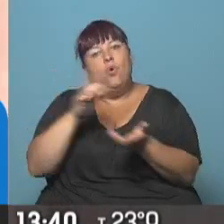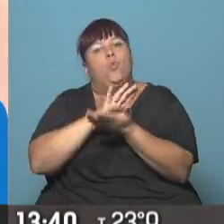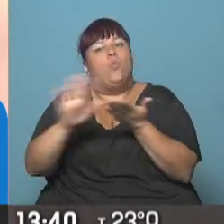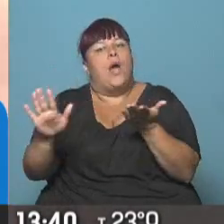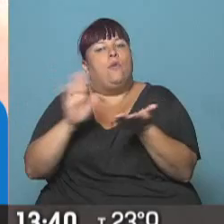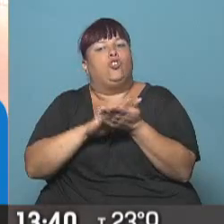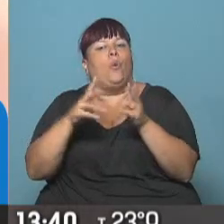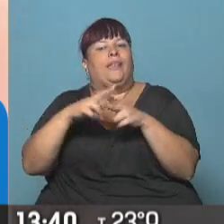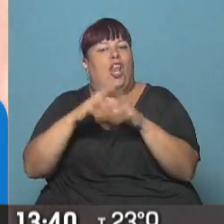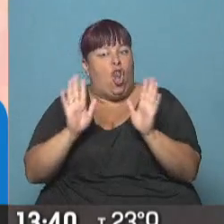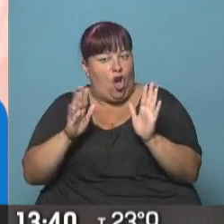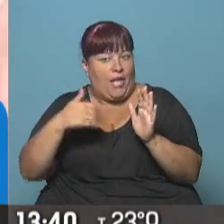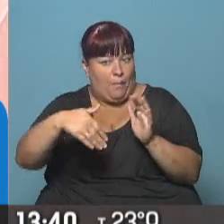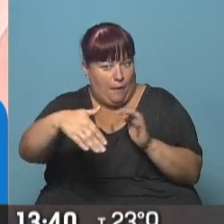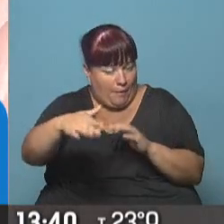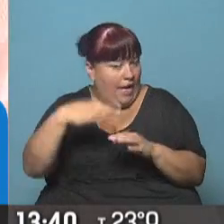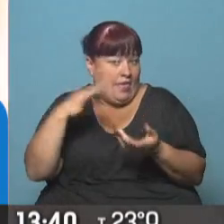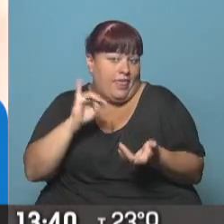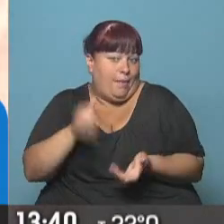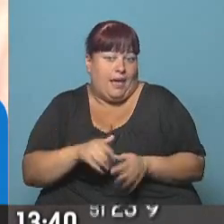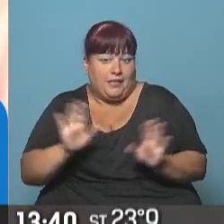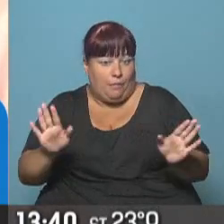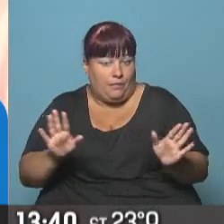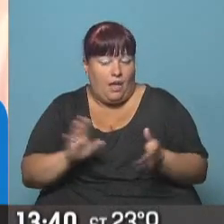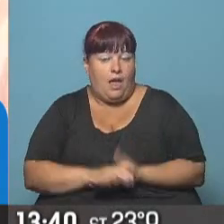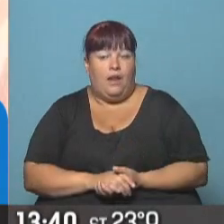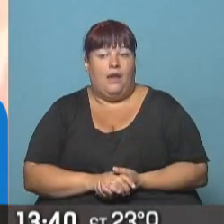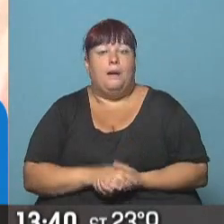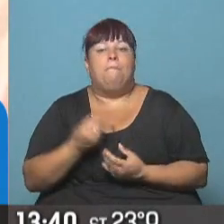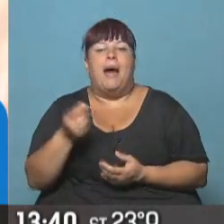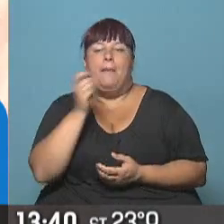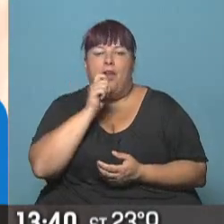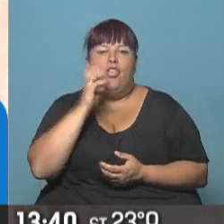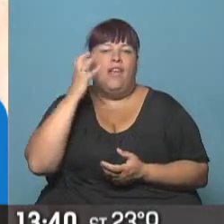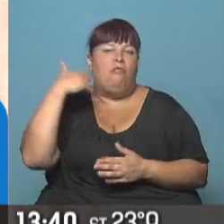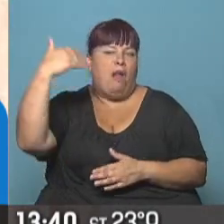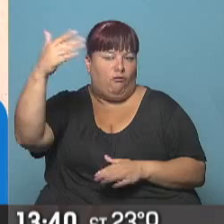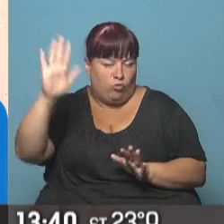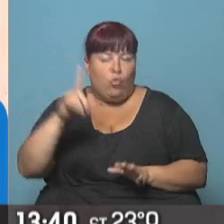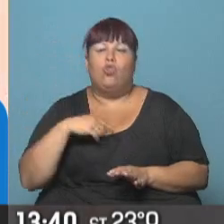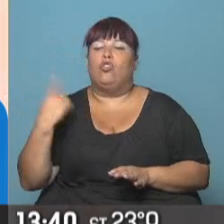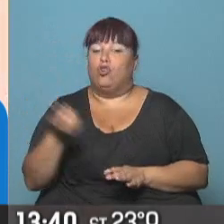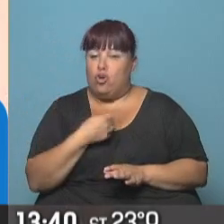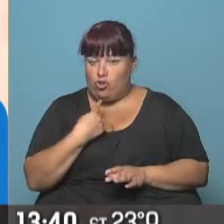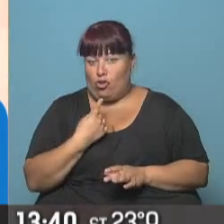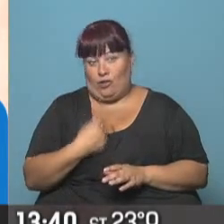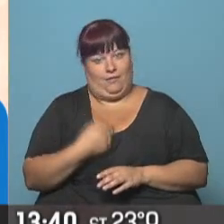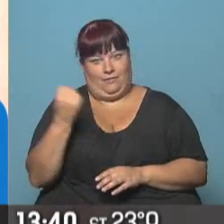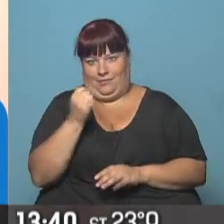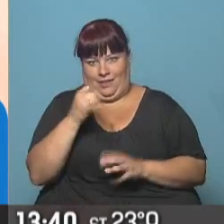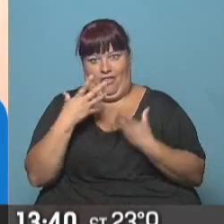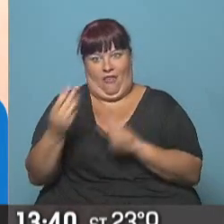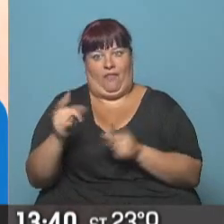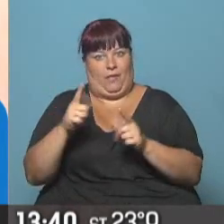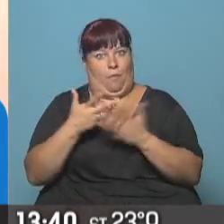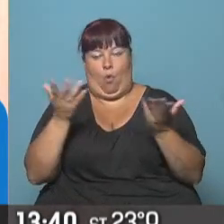el marco de las nuevas tecnologías que se vienen y que hay que aceptarlo hacia los medios públicos del futuro. Nosotros somos los primeros que estamos defendiendo la